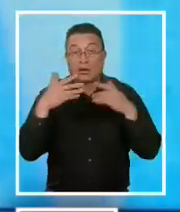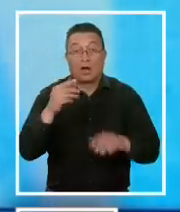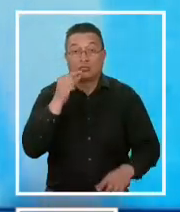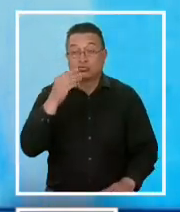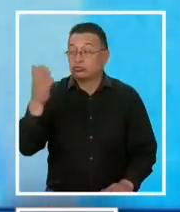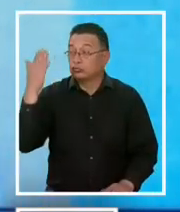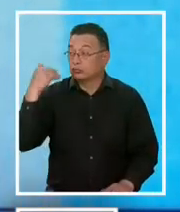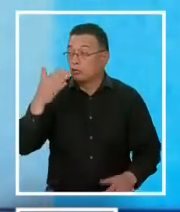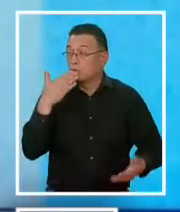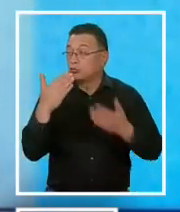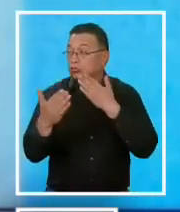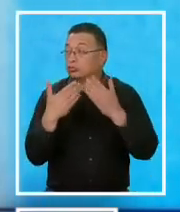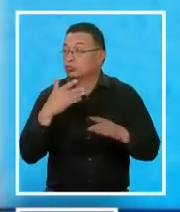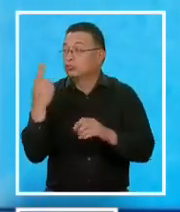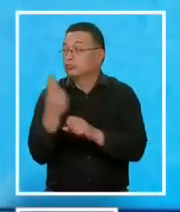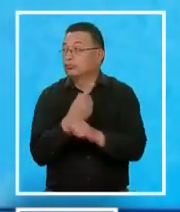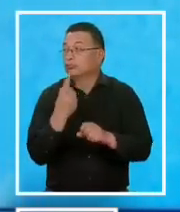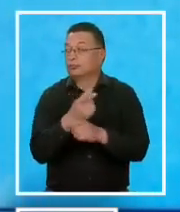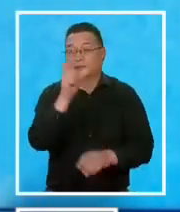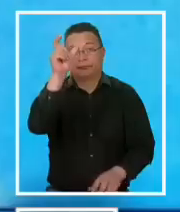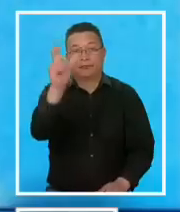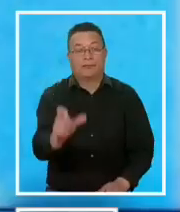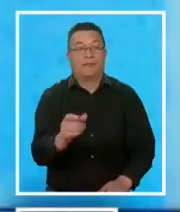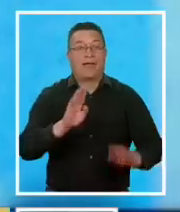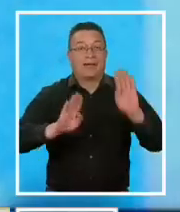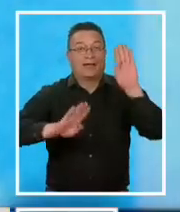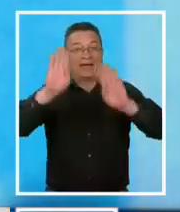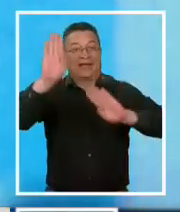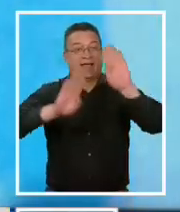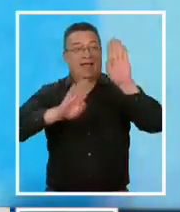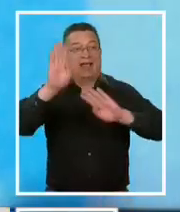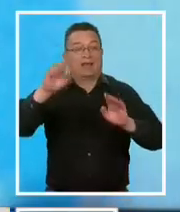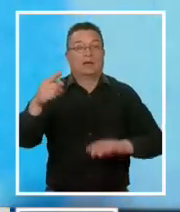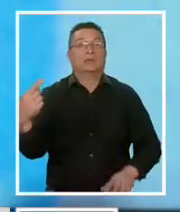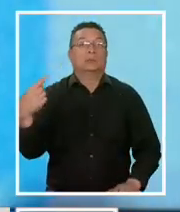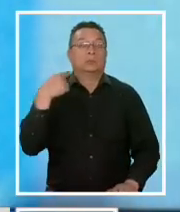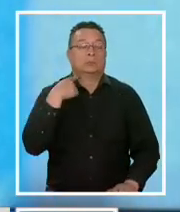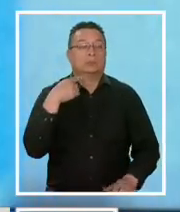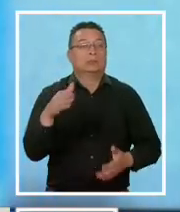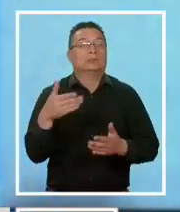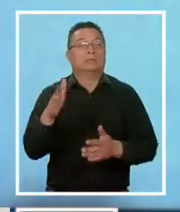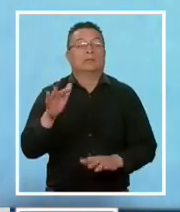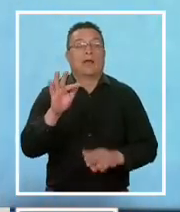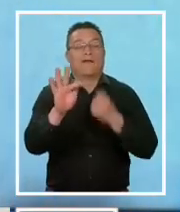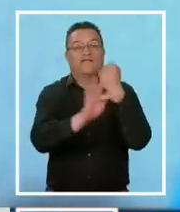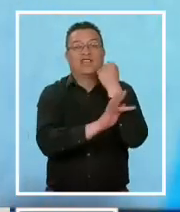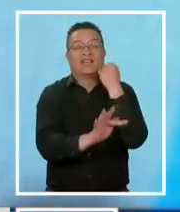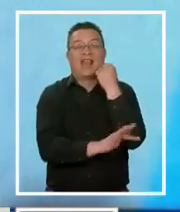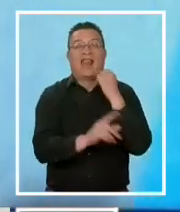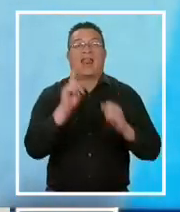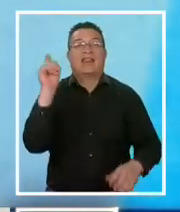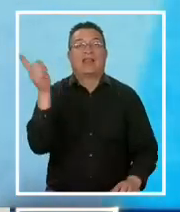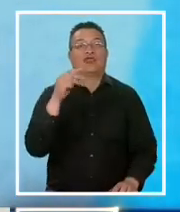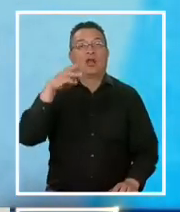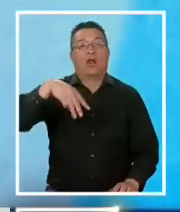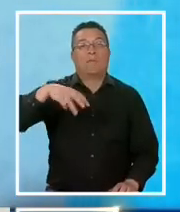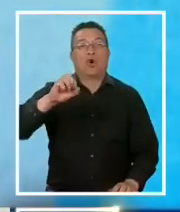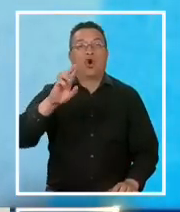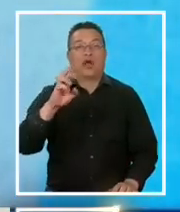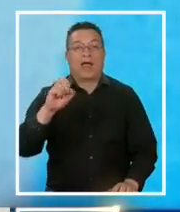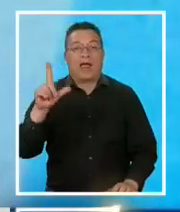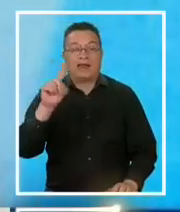del programa que estuvo el candidato a fallido candidato a fiscal nacional Morales